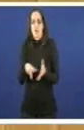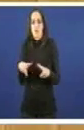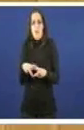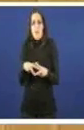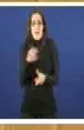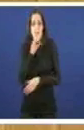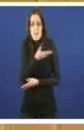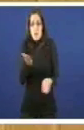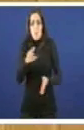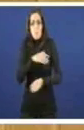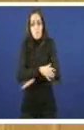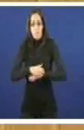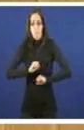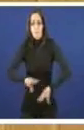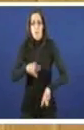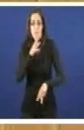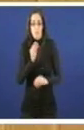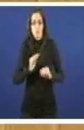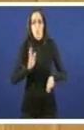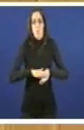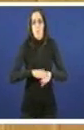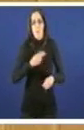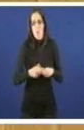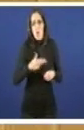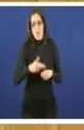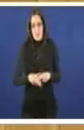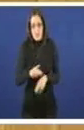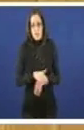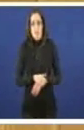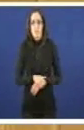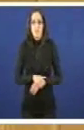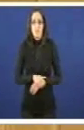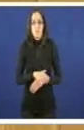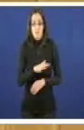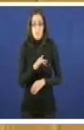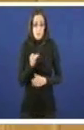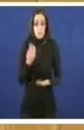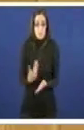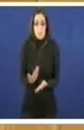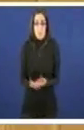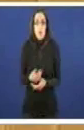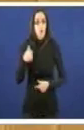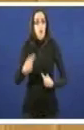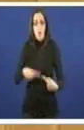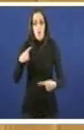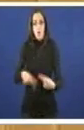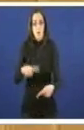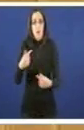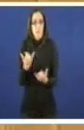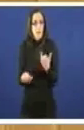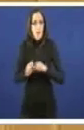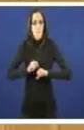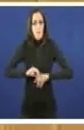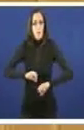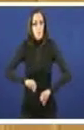políticas de recortes duros e salvaches que nos levan e así está se comprobando día a día a maior recesión a